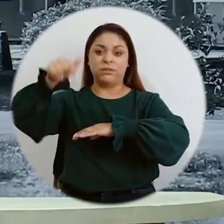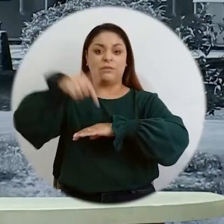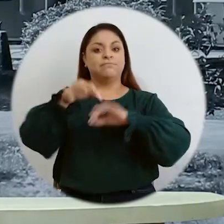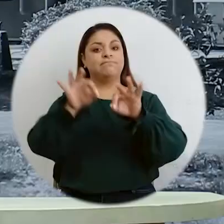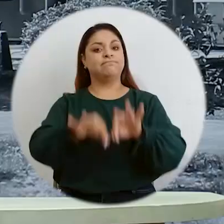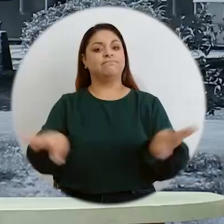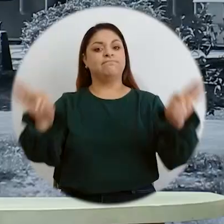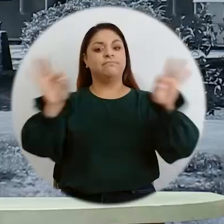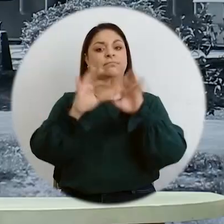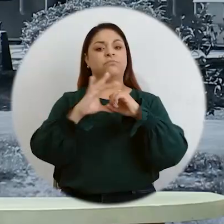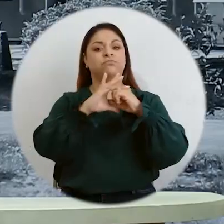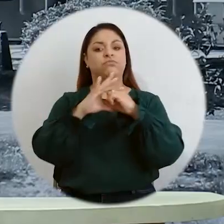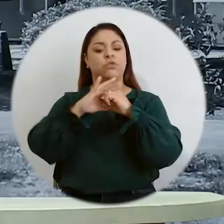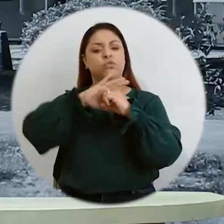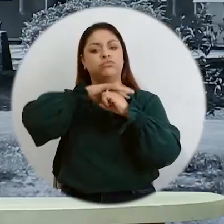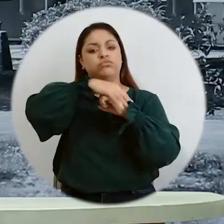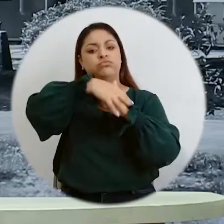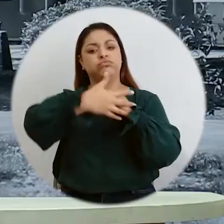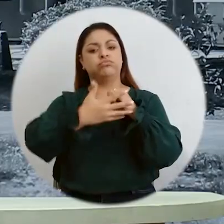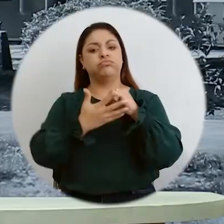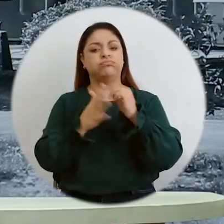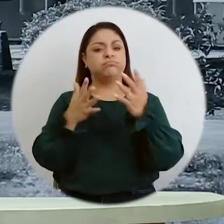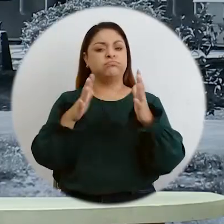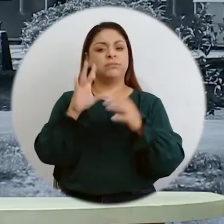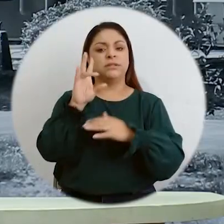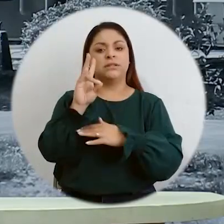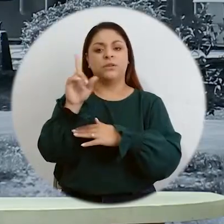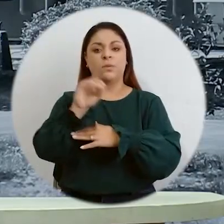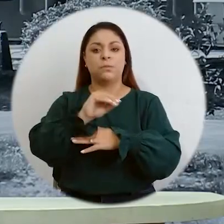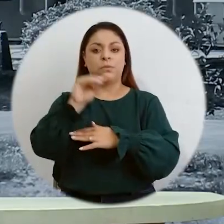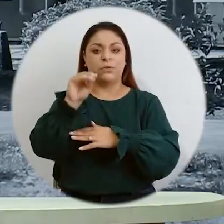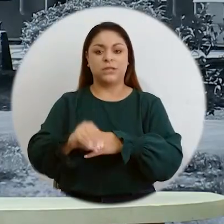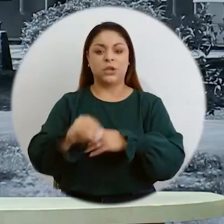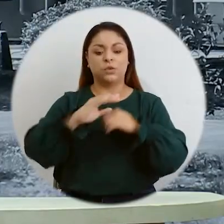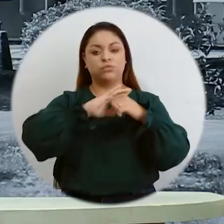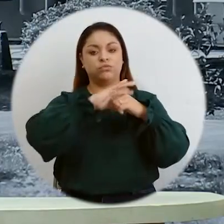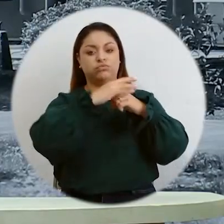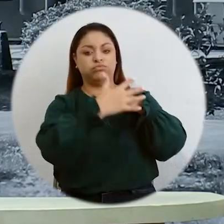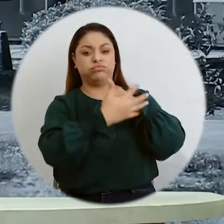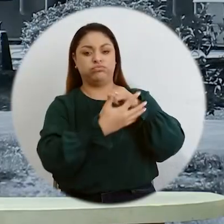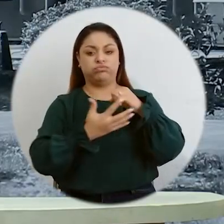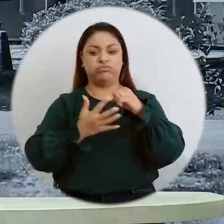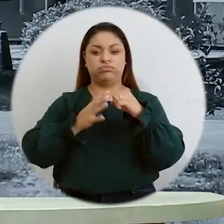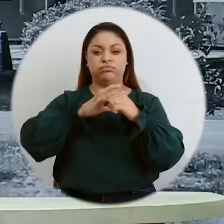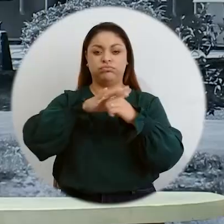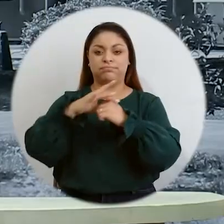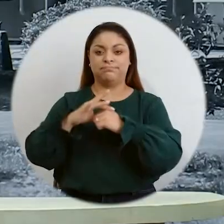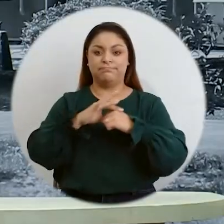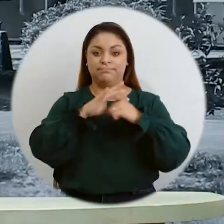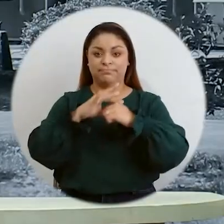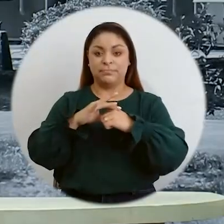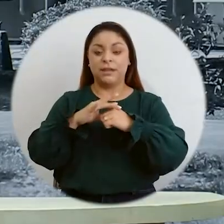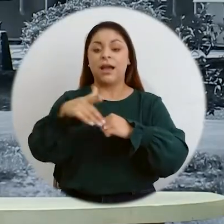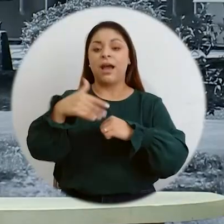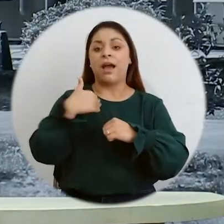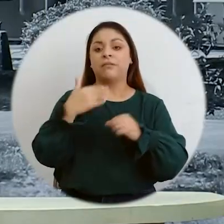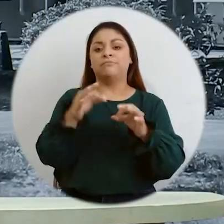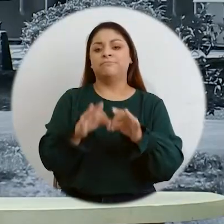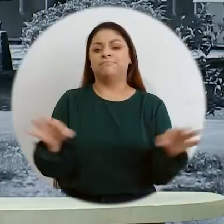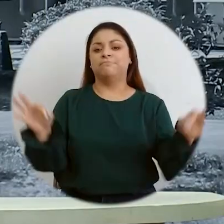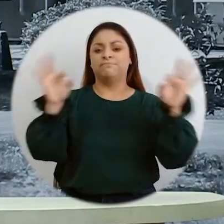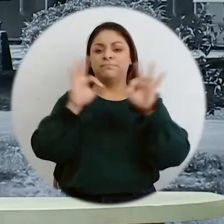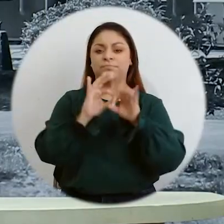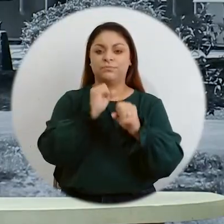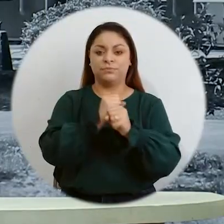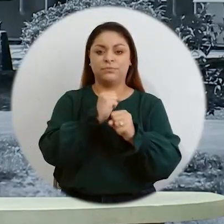planeta Tierra, cubren aproximadamente un 71% de la superficie terrestre y cumplen un papel